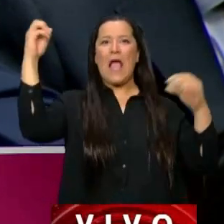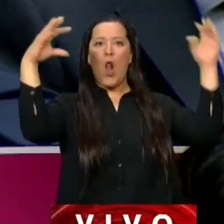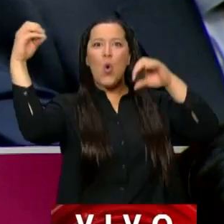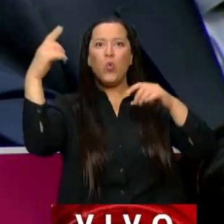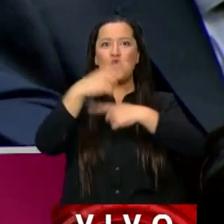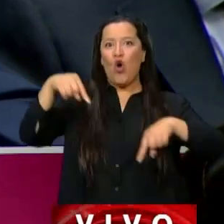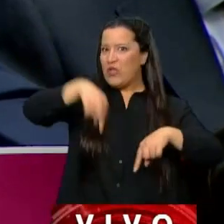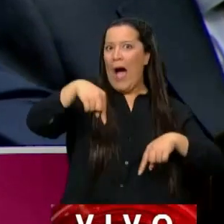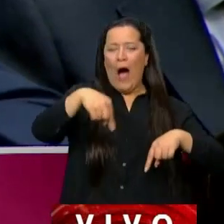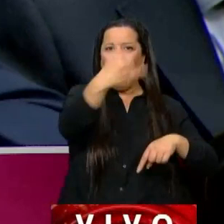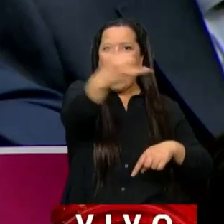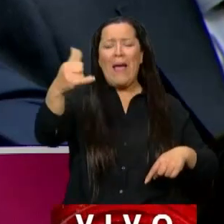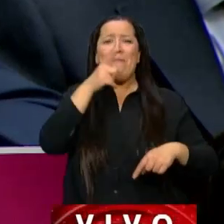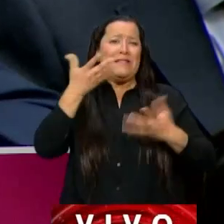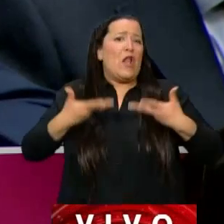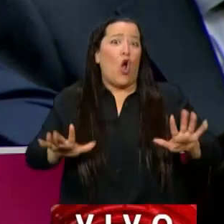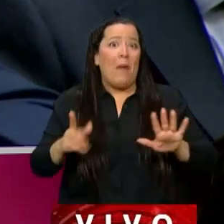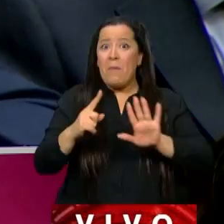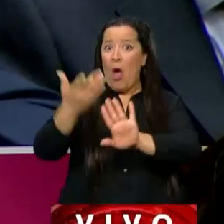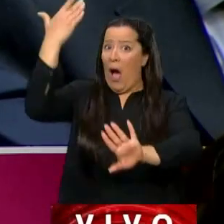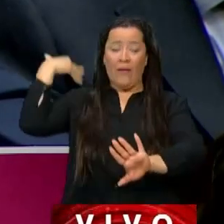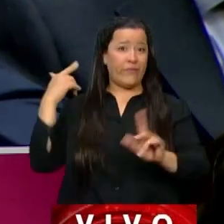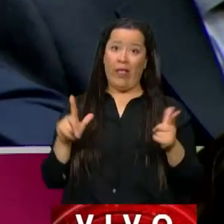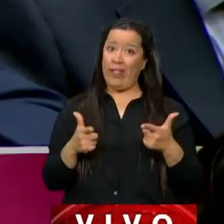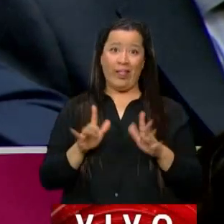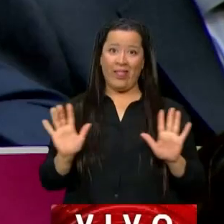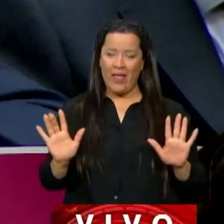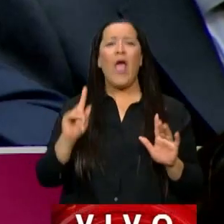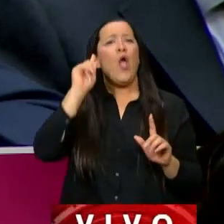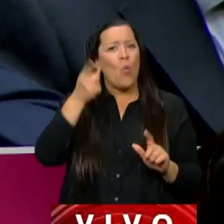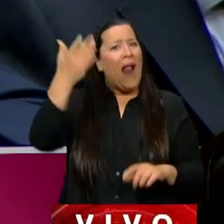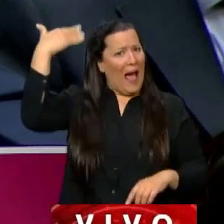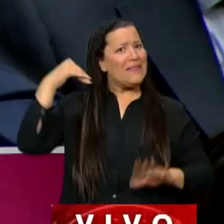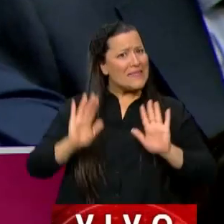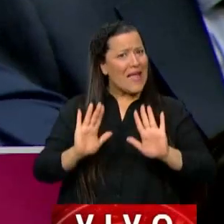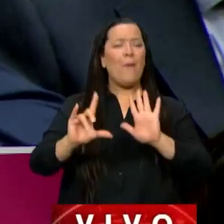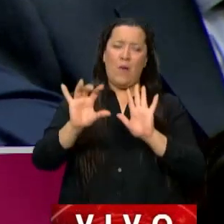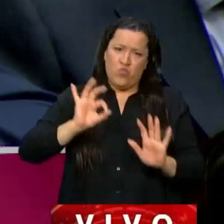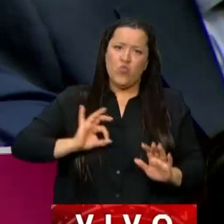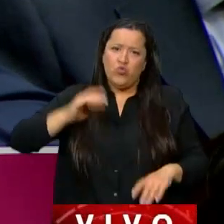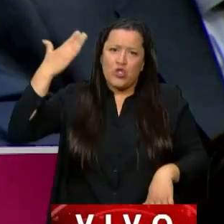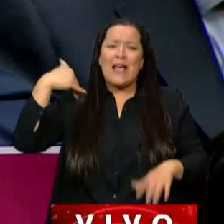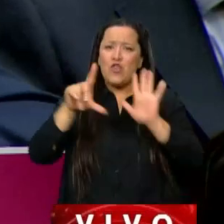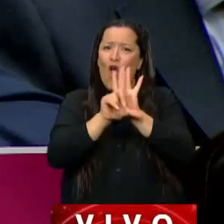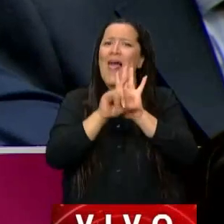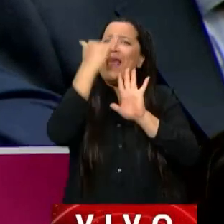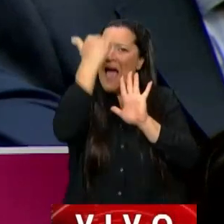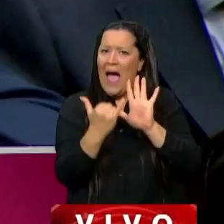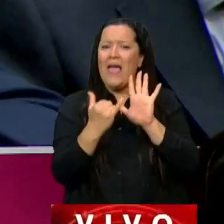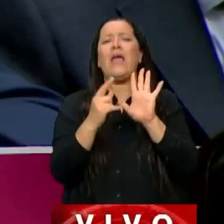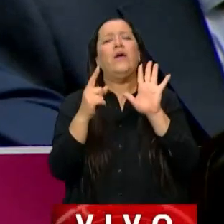de cuestiones que antes no estaban, a pesar de que las leyes hace muchos años que ya estaban